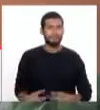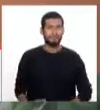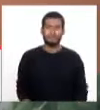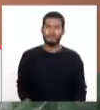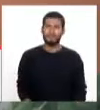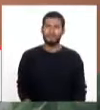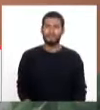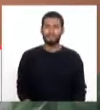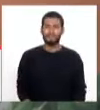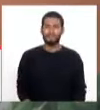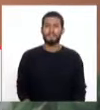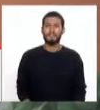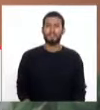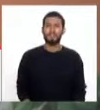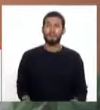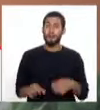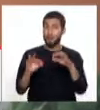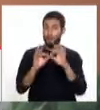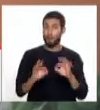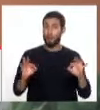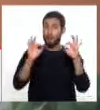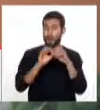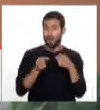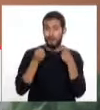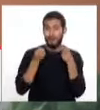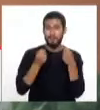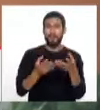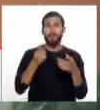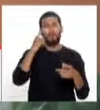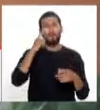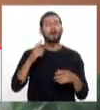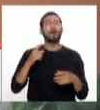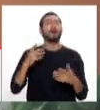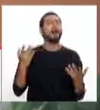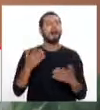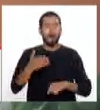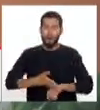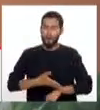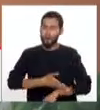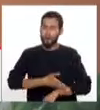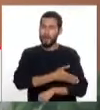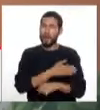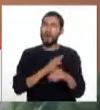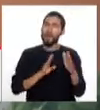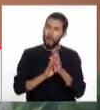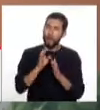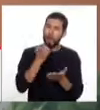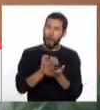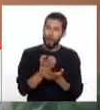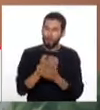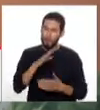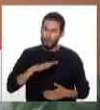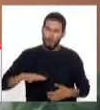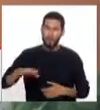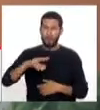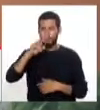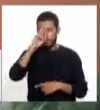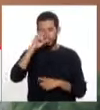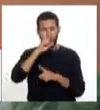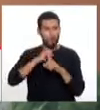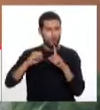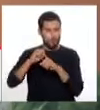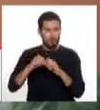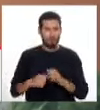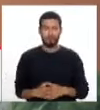Han jugado un papel clave en la recuperación económica y social del Perú.